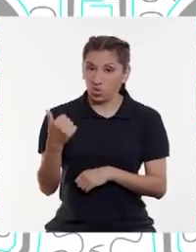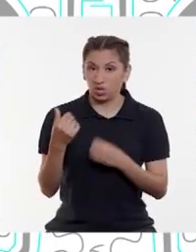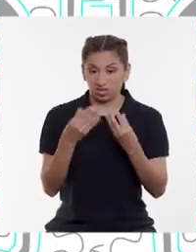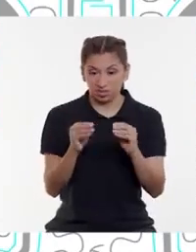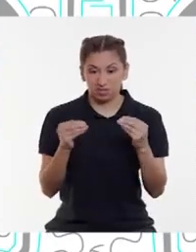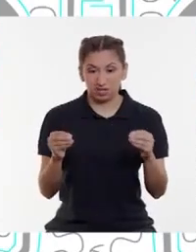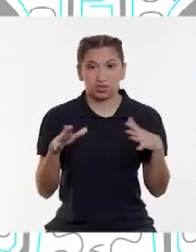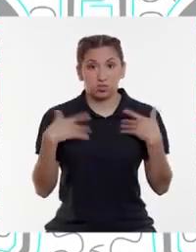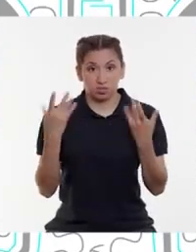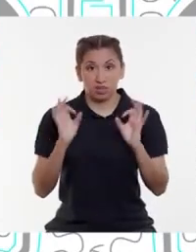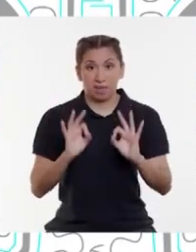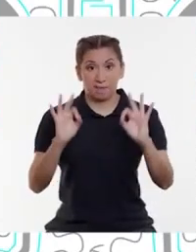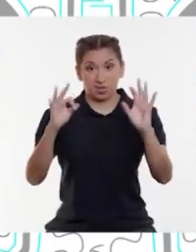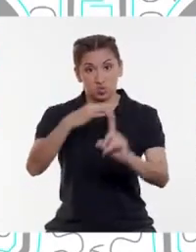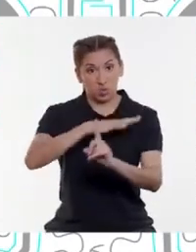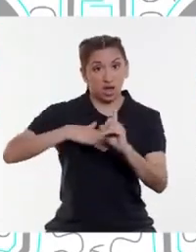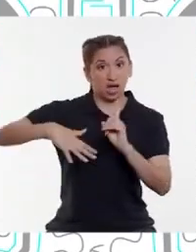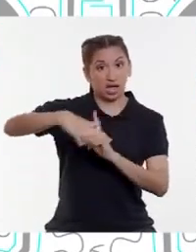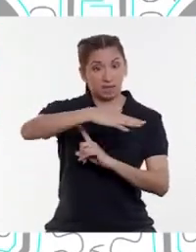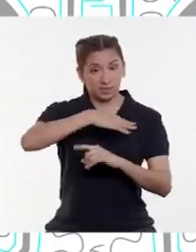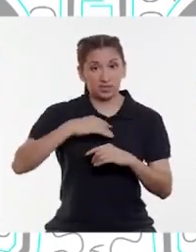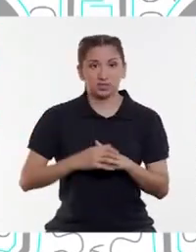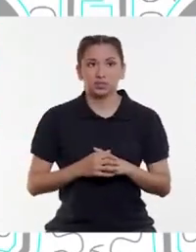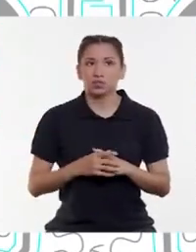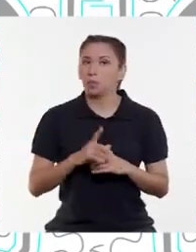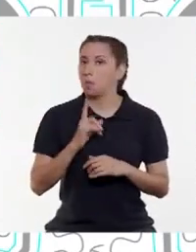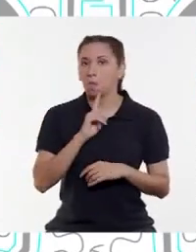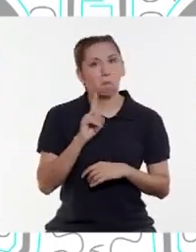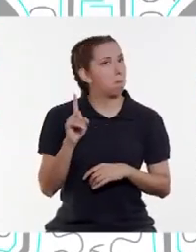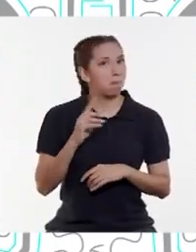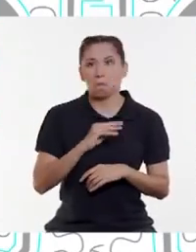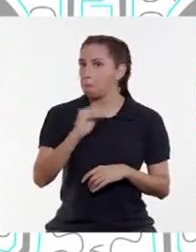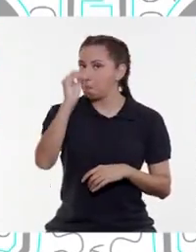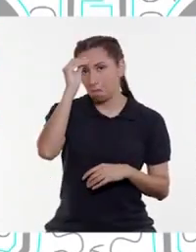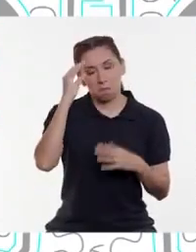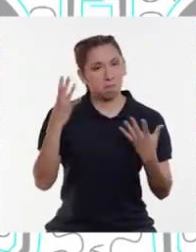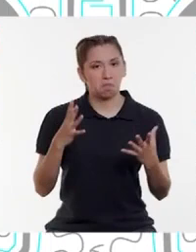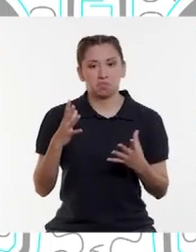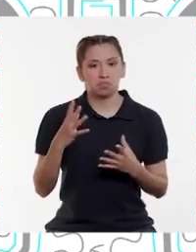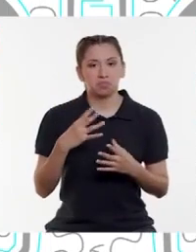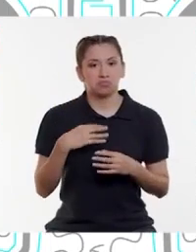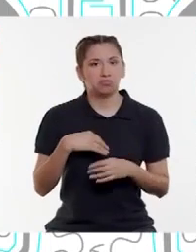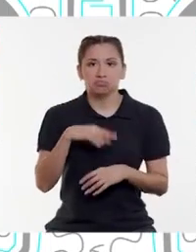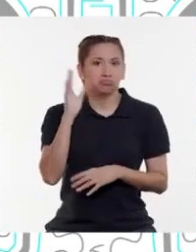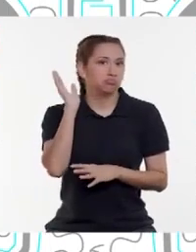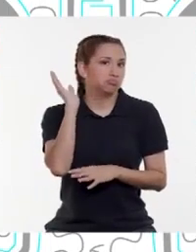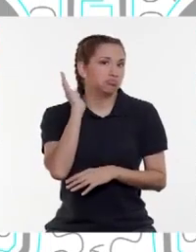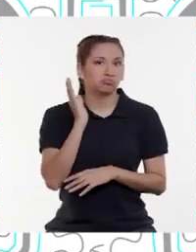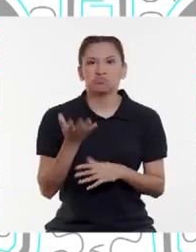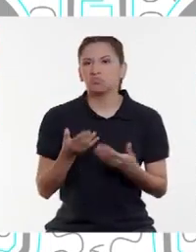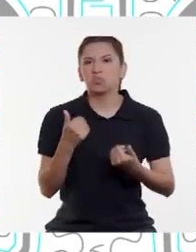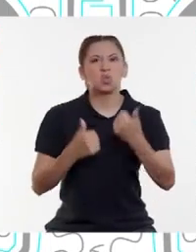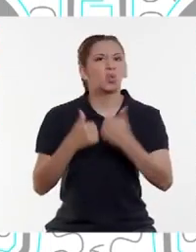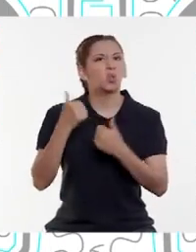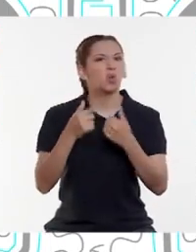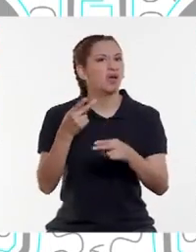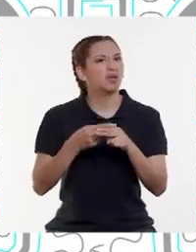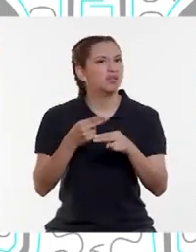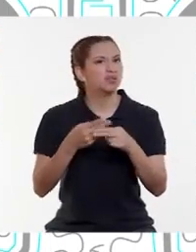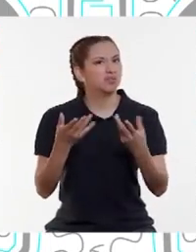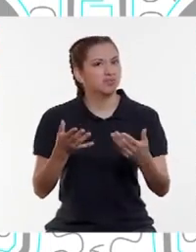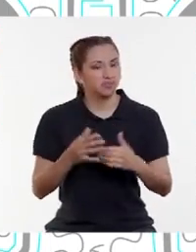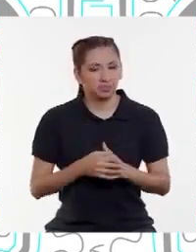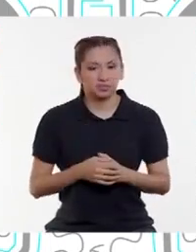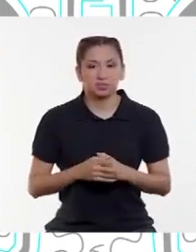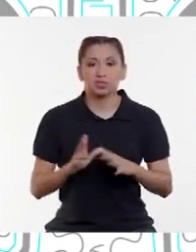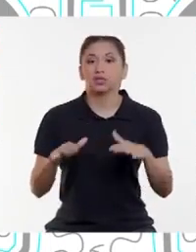material puede contaminar el ambiente? Ni idea. No se me ocurre nada. ¿Cuál es ese